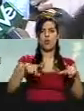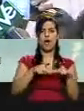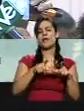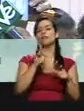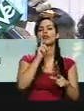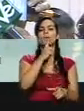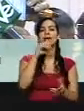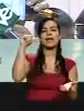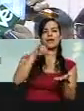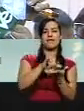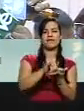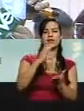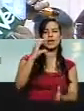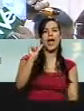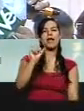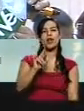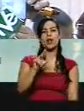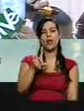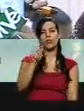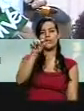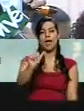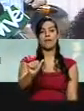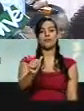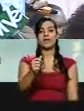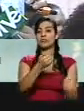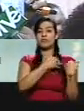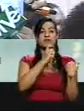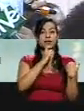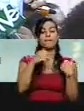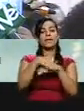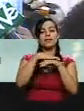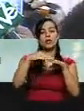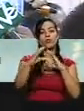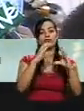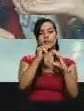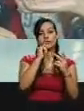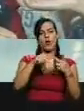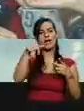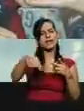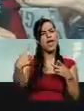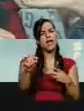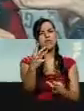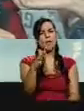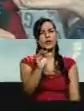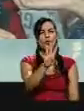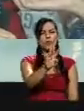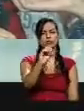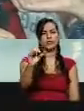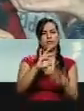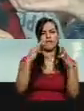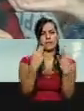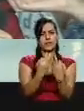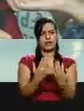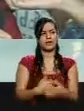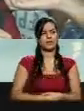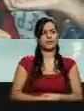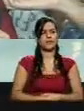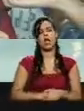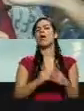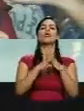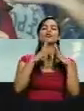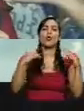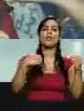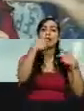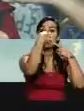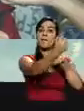tenemos apadrinadas el Ministerio de Comunicación e Información, unas 400 familias. Todas corresponden a ese orden que dio